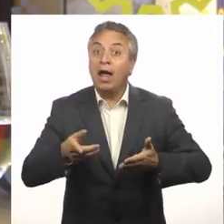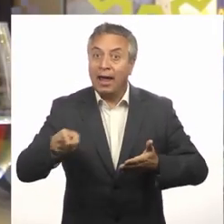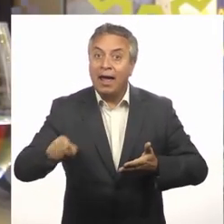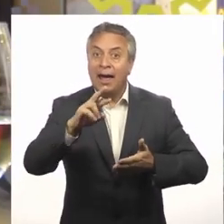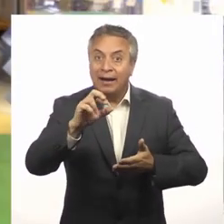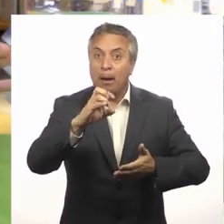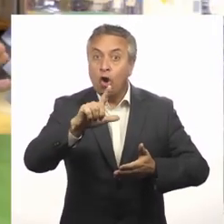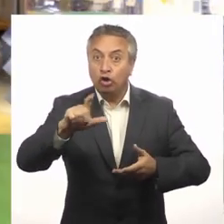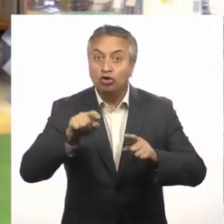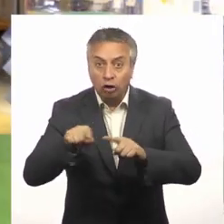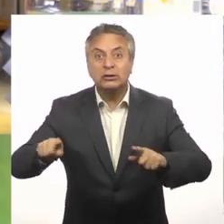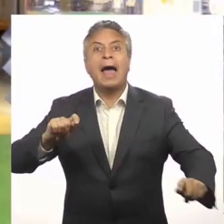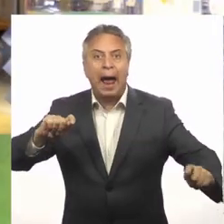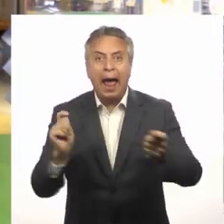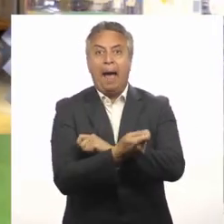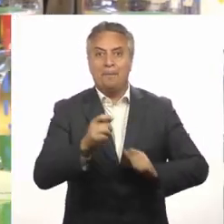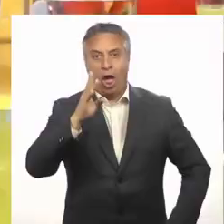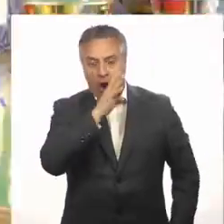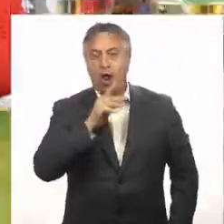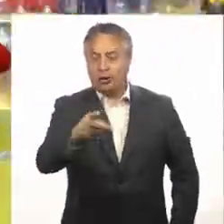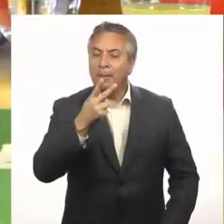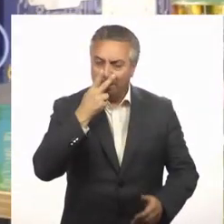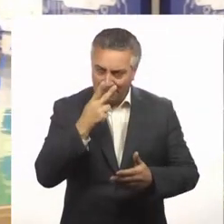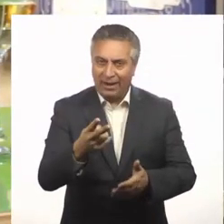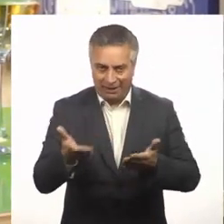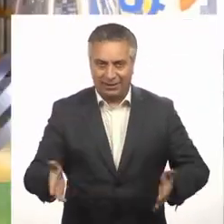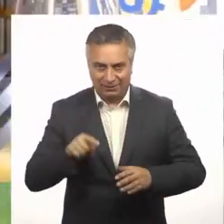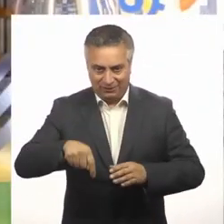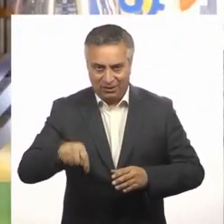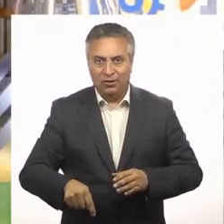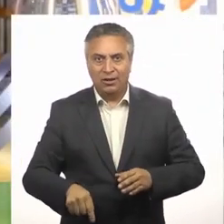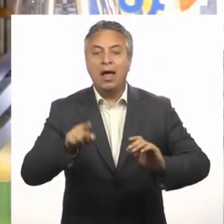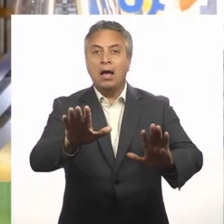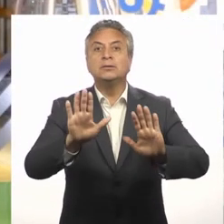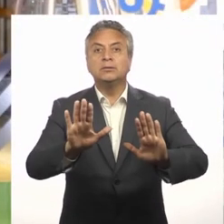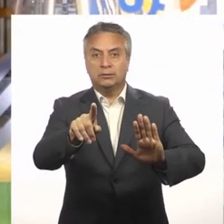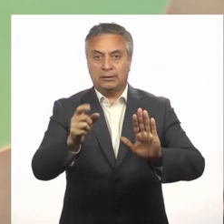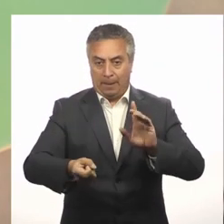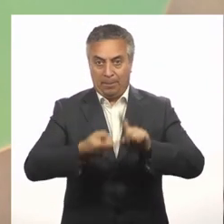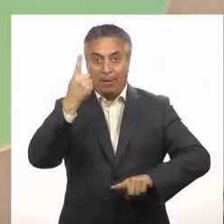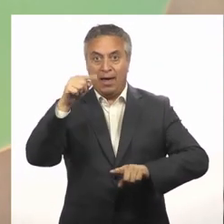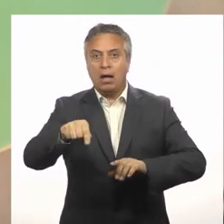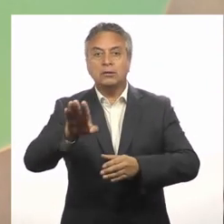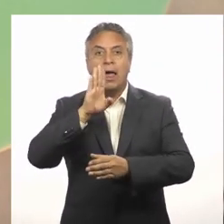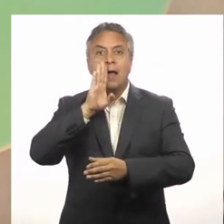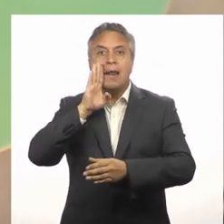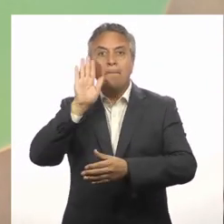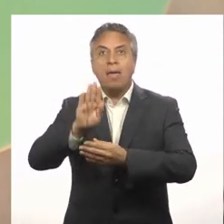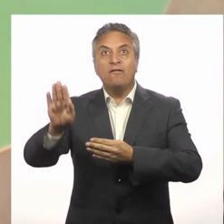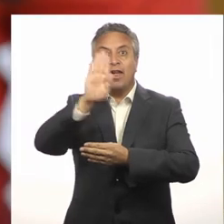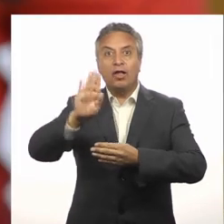Veamos qué sucede con todas estas muestras. La primera es limpia vidrio.